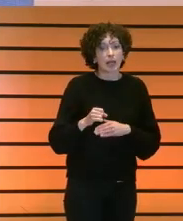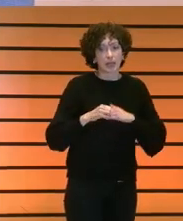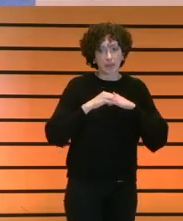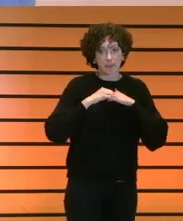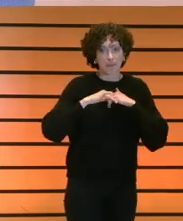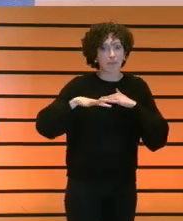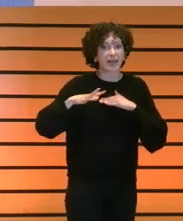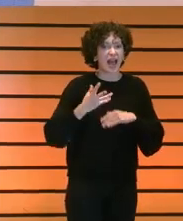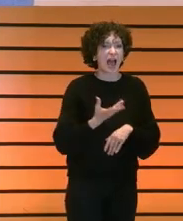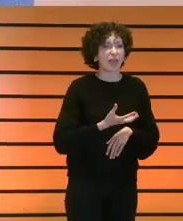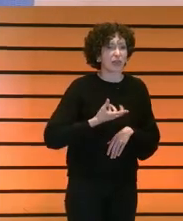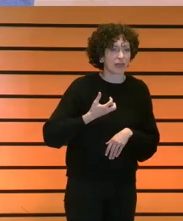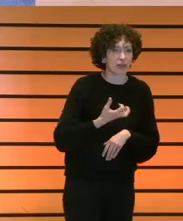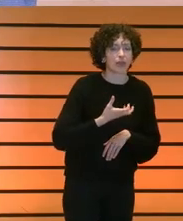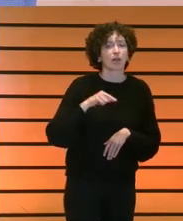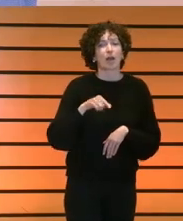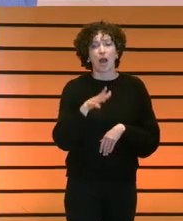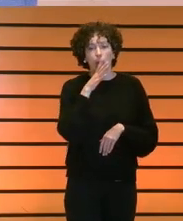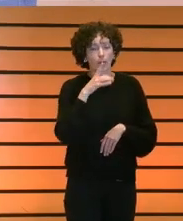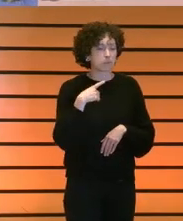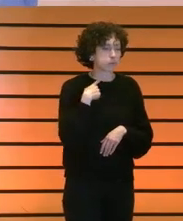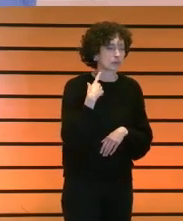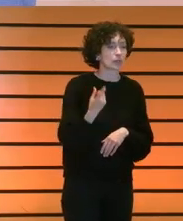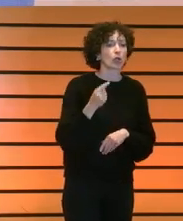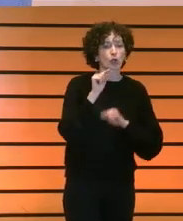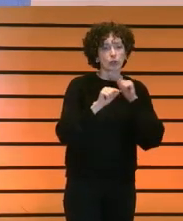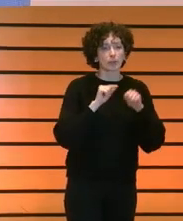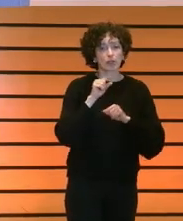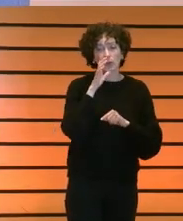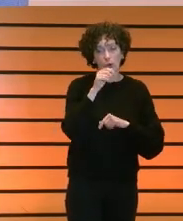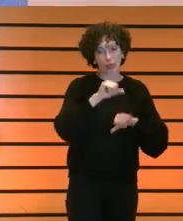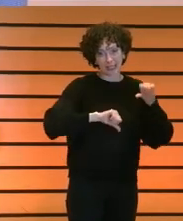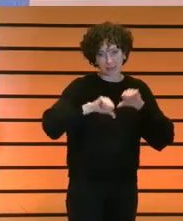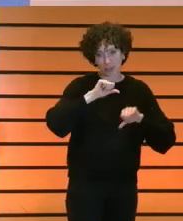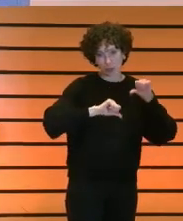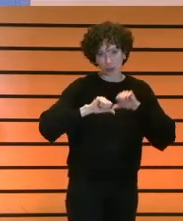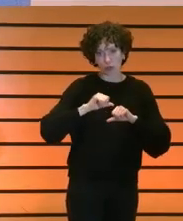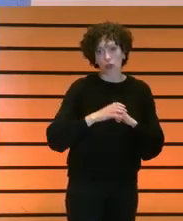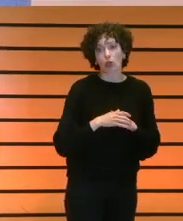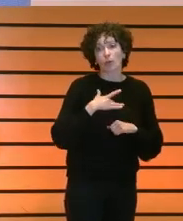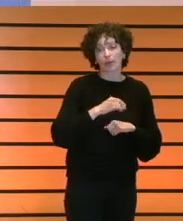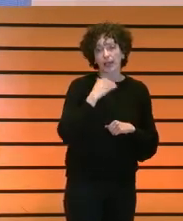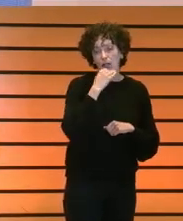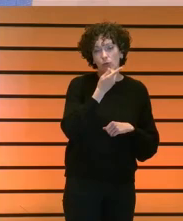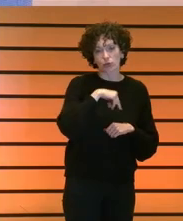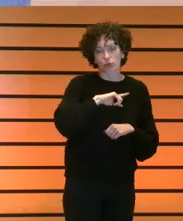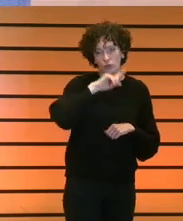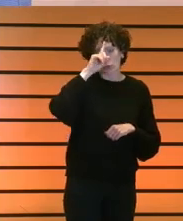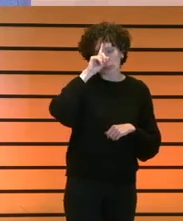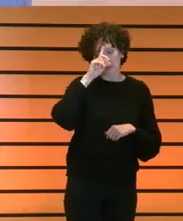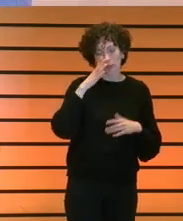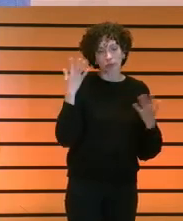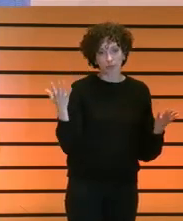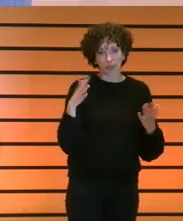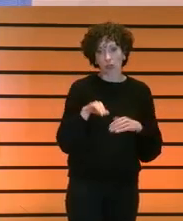océanos, la pérdida de agua, la contaminación por productos químicos. Hay un dato que a lo mejor se nos escapa y es que hasta el último